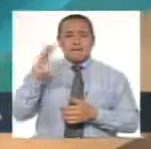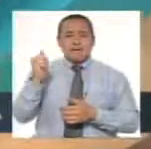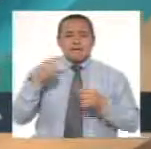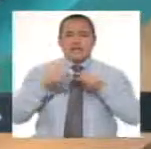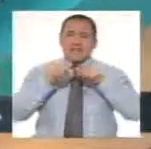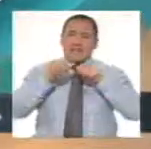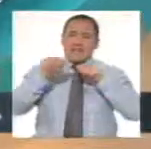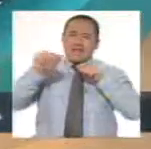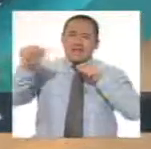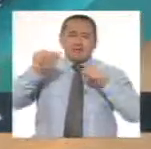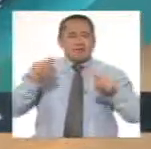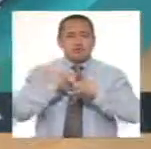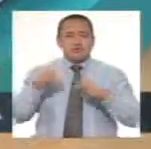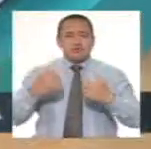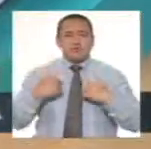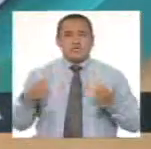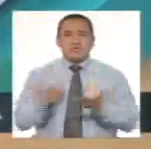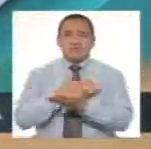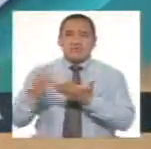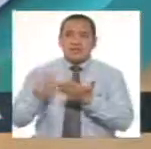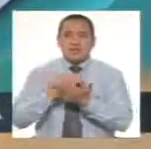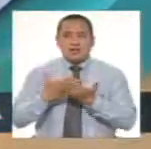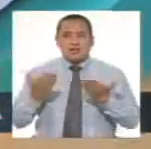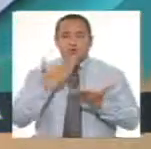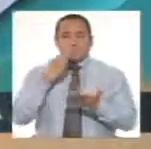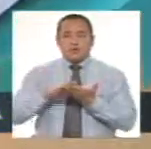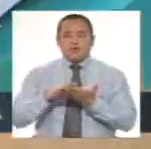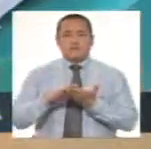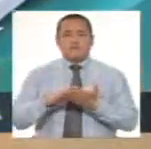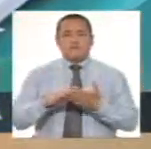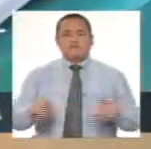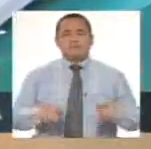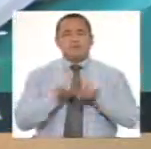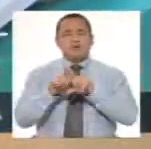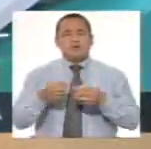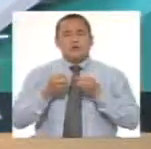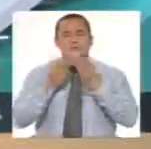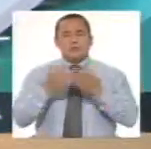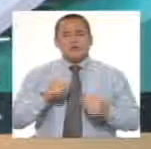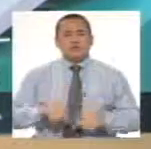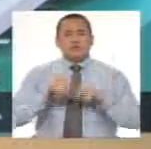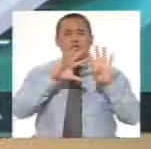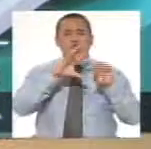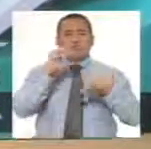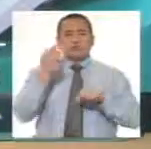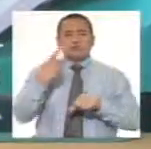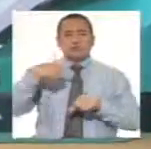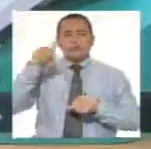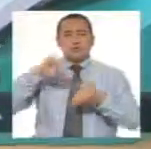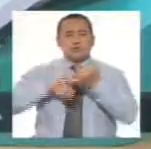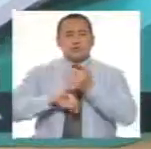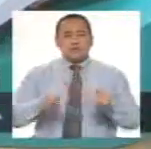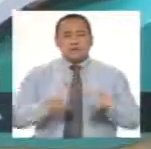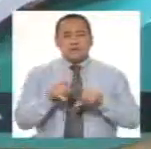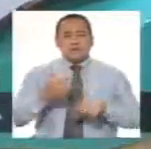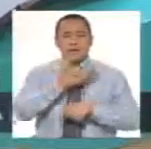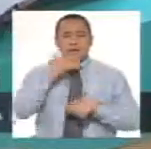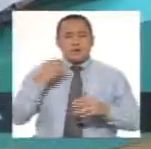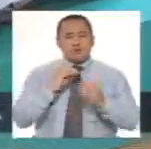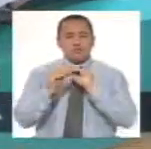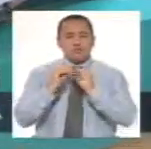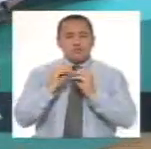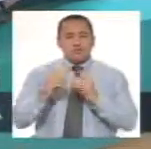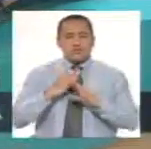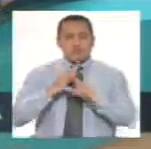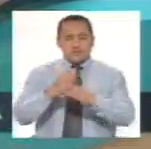aislados y no están cometiendo ningún tipo de hecho criminal. Otro anuncio son los 900 millones de soles para el mejoramiento de seguridad vial para evitar